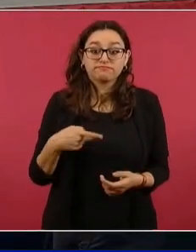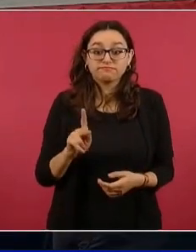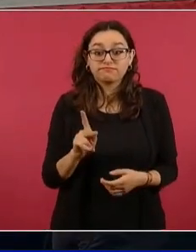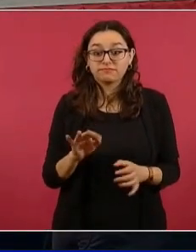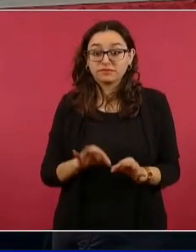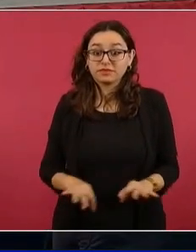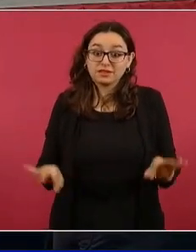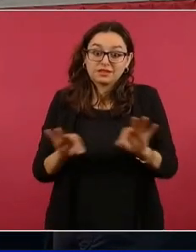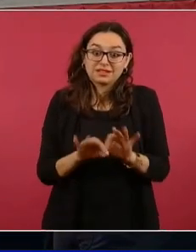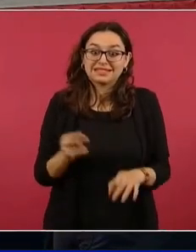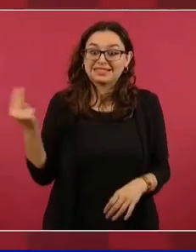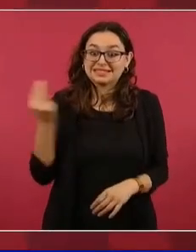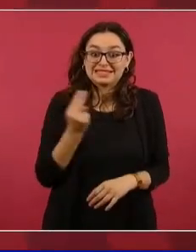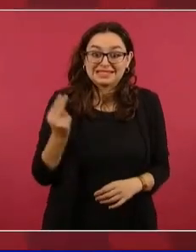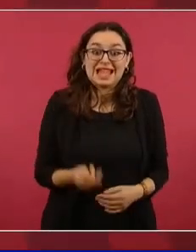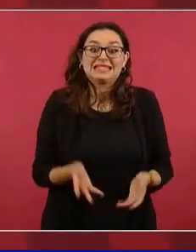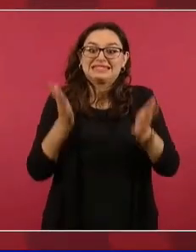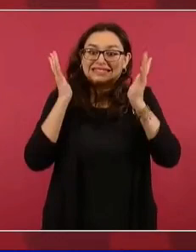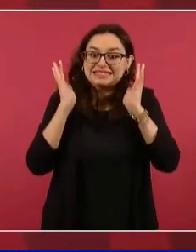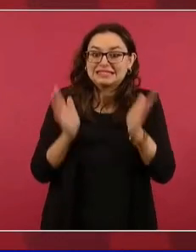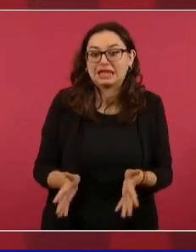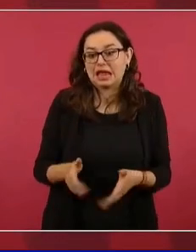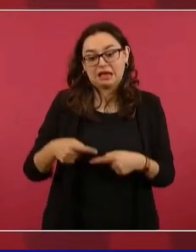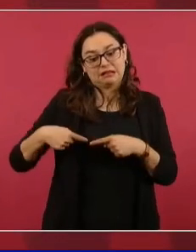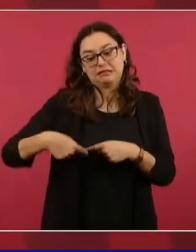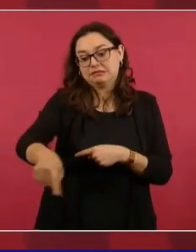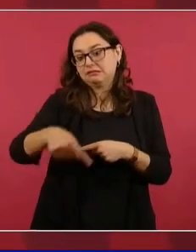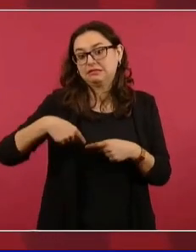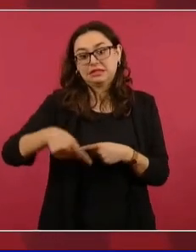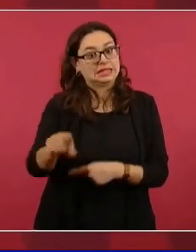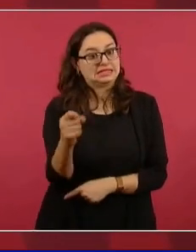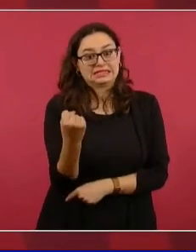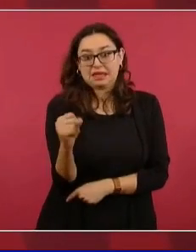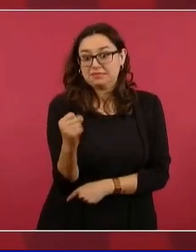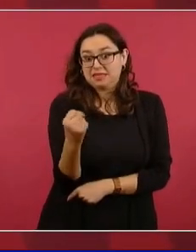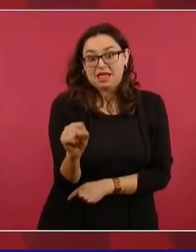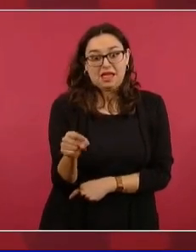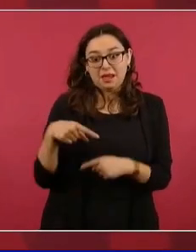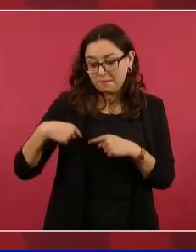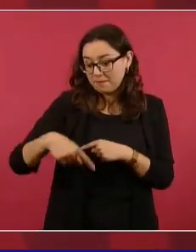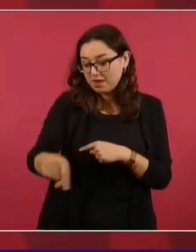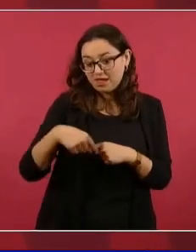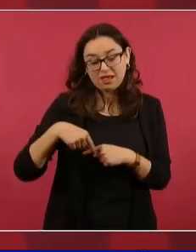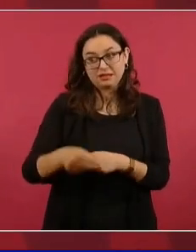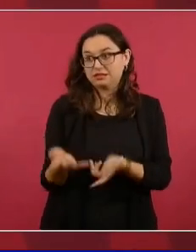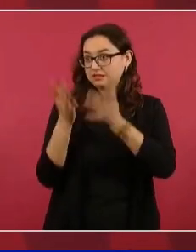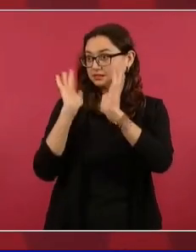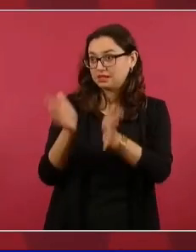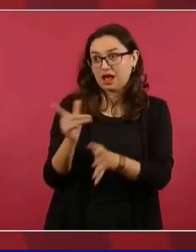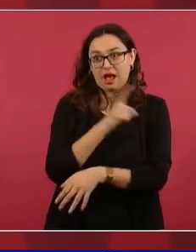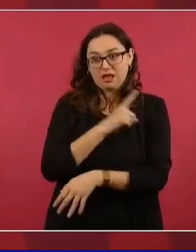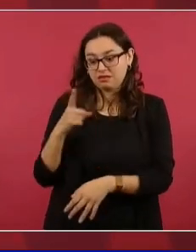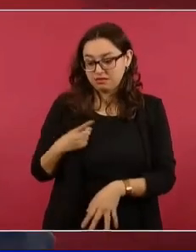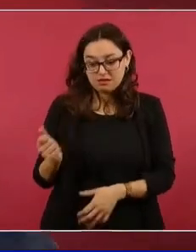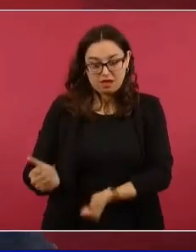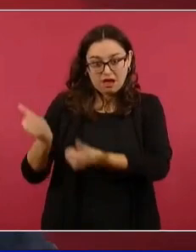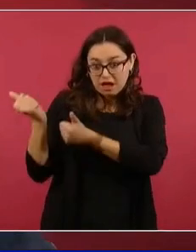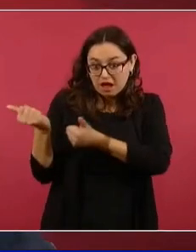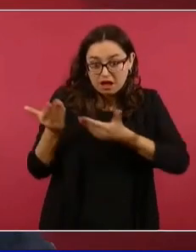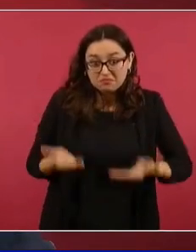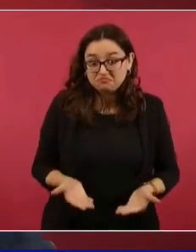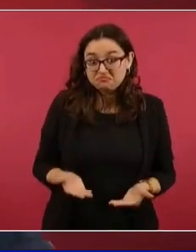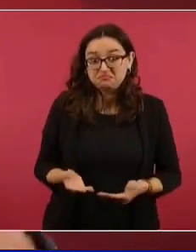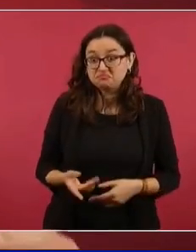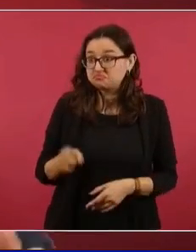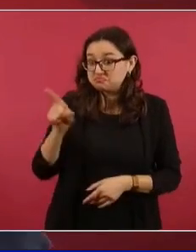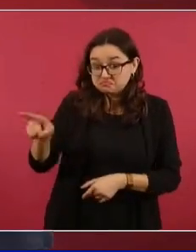que tenerlas ya, muy pronto, en septiembre, a más tardar tenemos que tenerlas y desde luego el Gobierno de México se reserva su